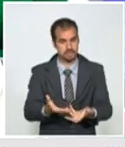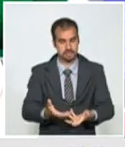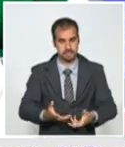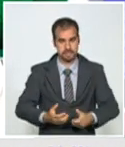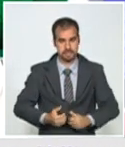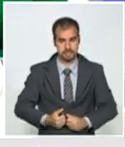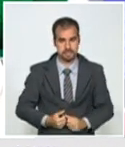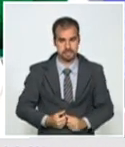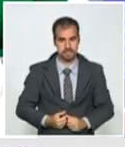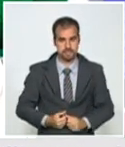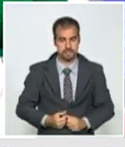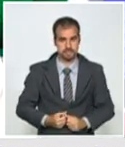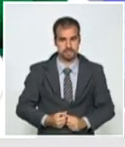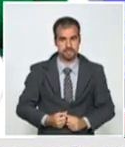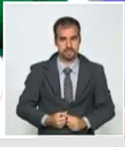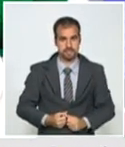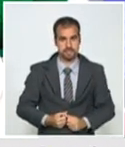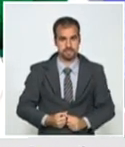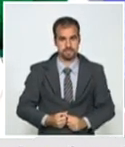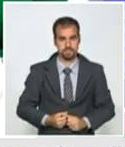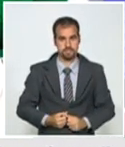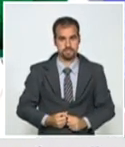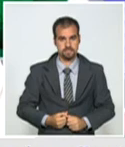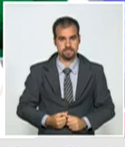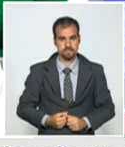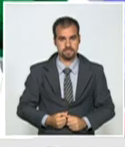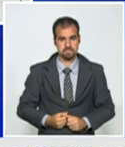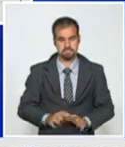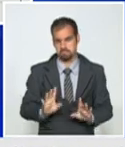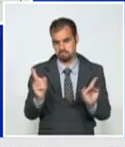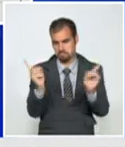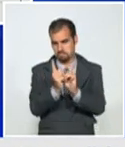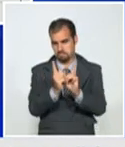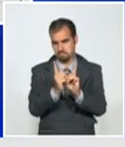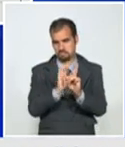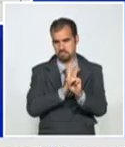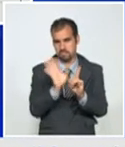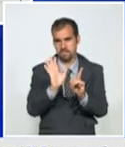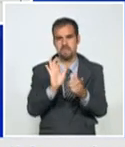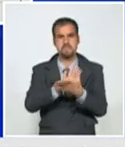ocasiones. Resumen de Cuba, ya marzo con